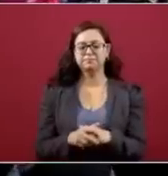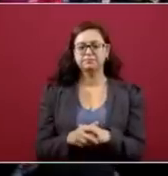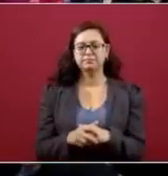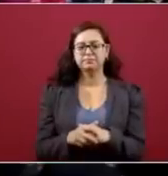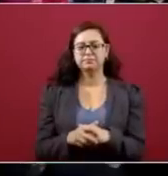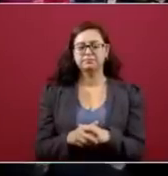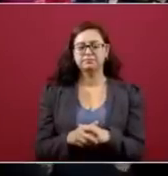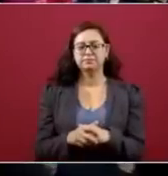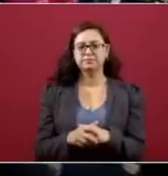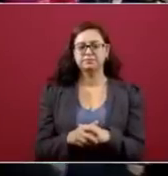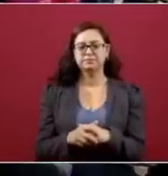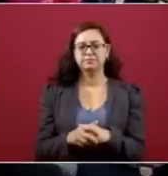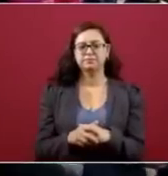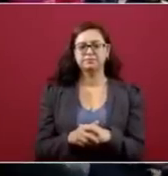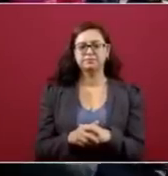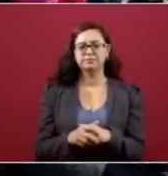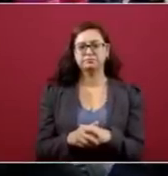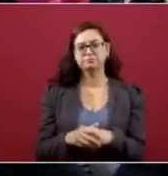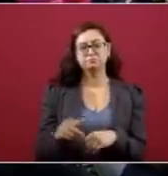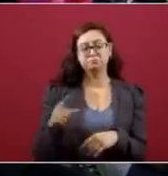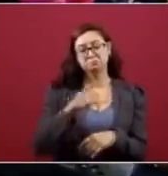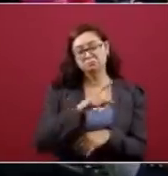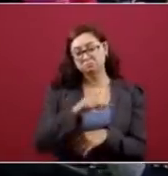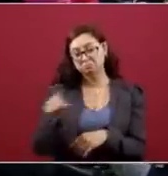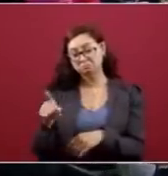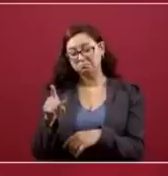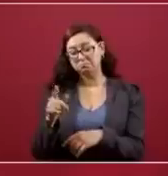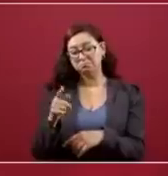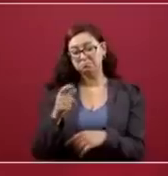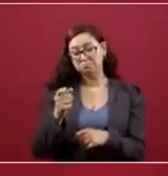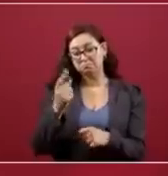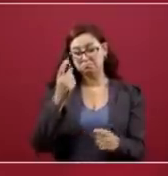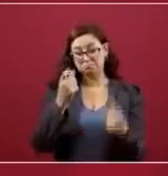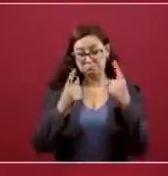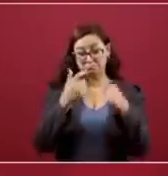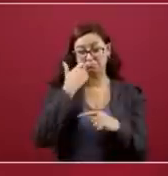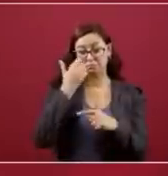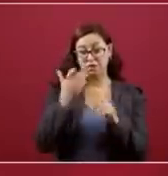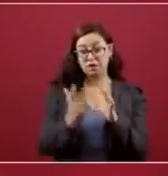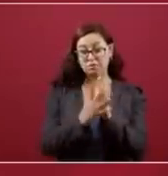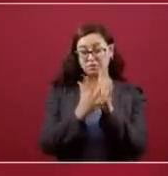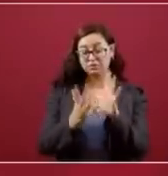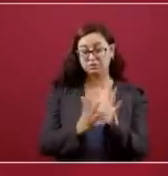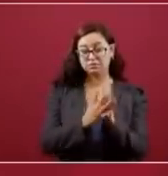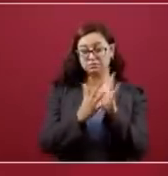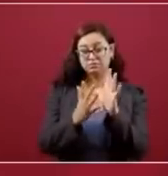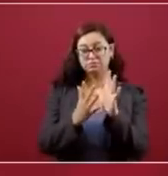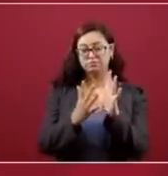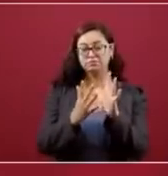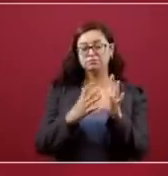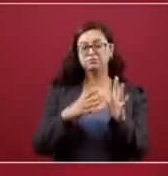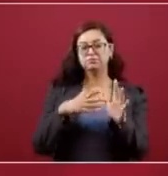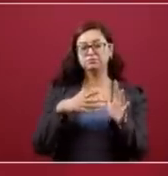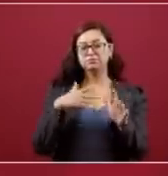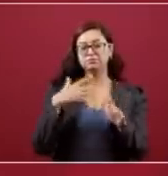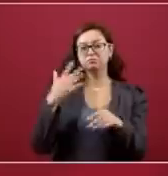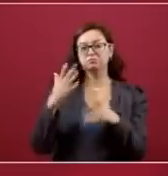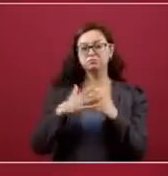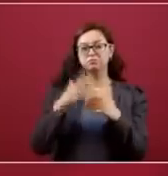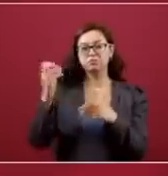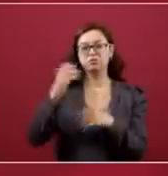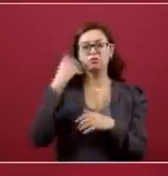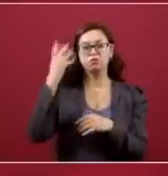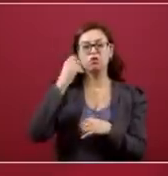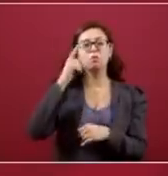a quienes quieran participar en los foros que